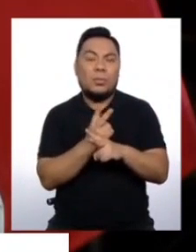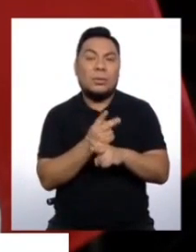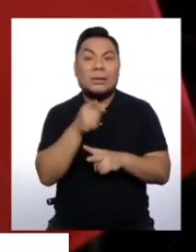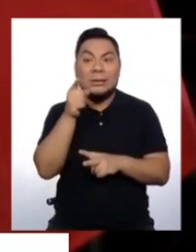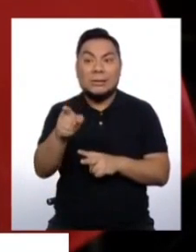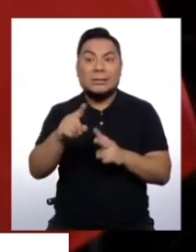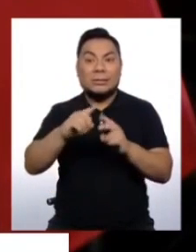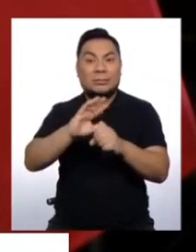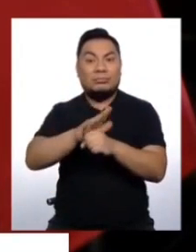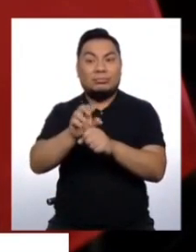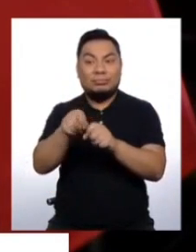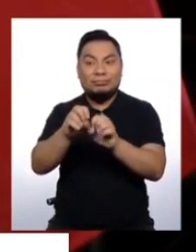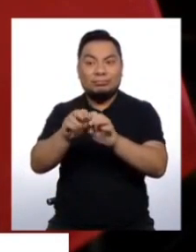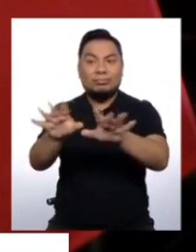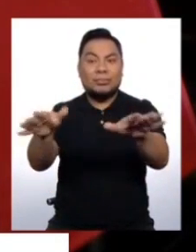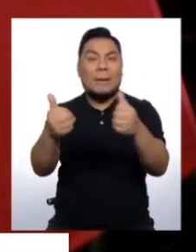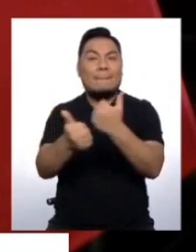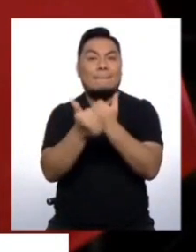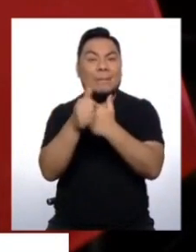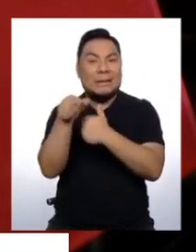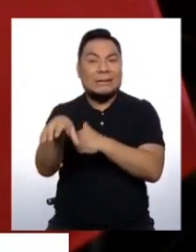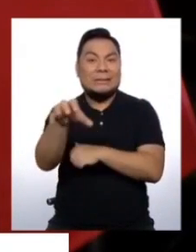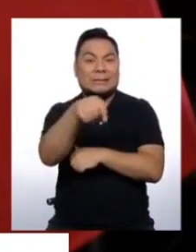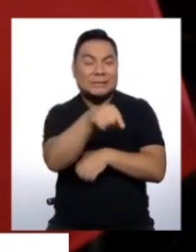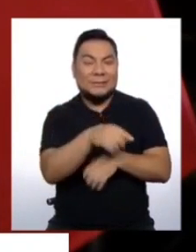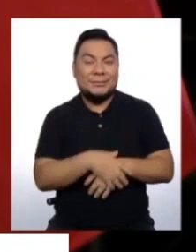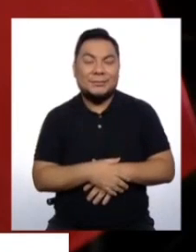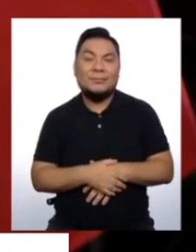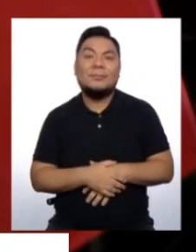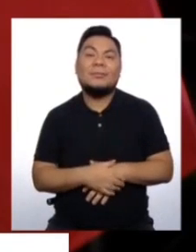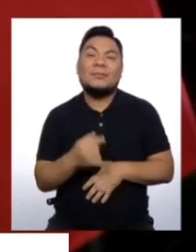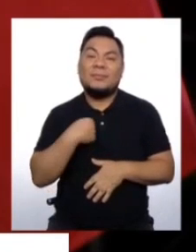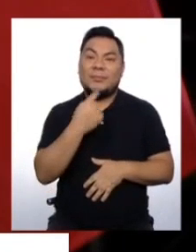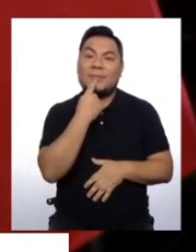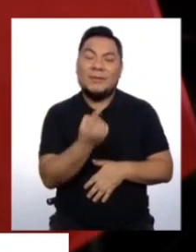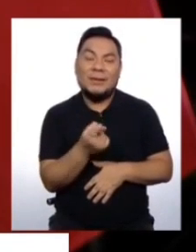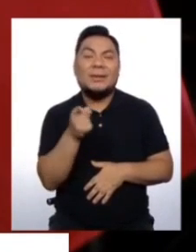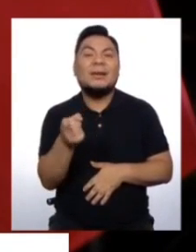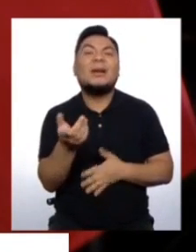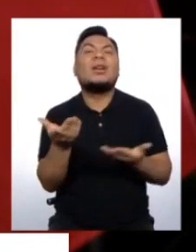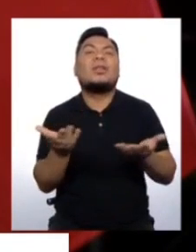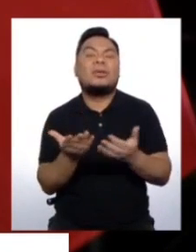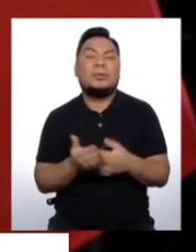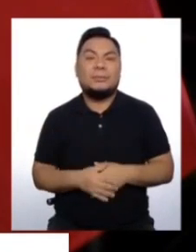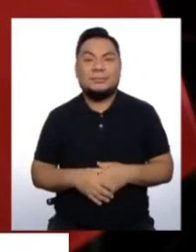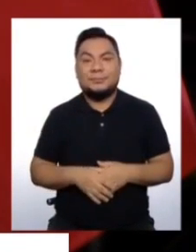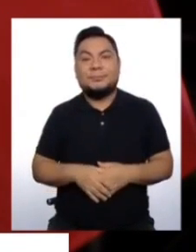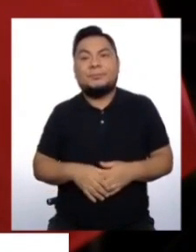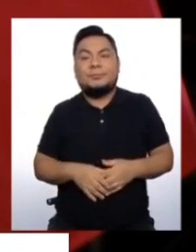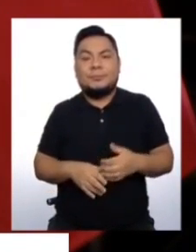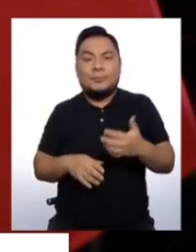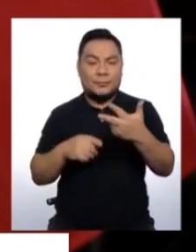los focos de contagio. Y hemos dicho que son básicamente en